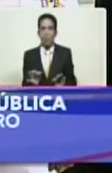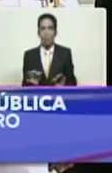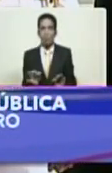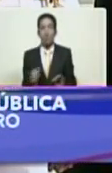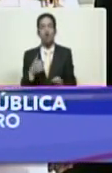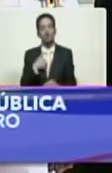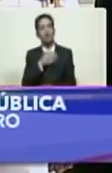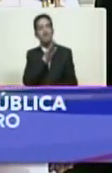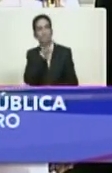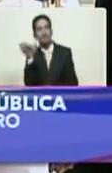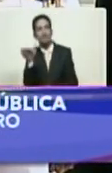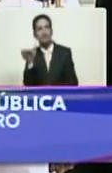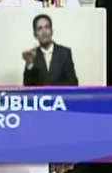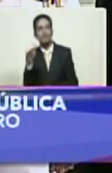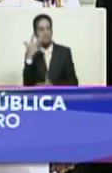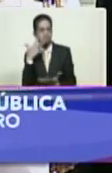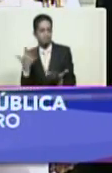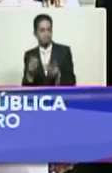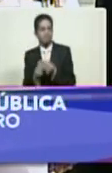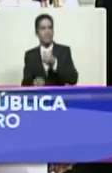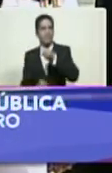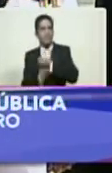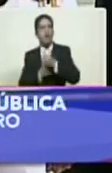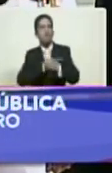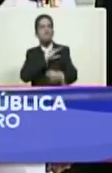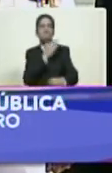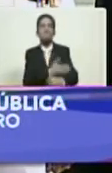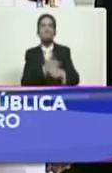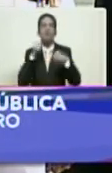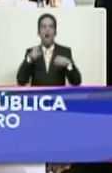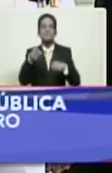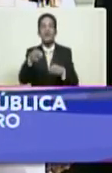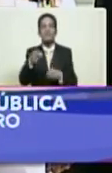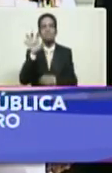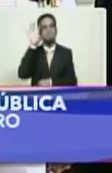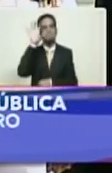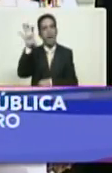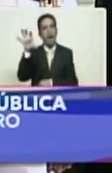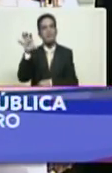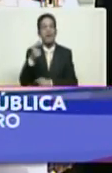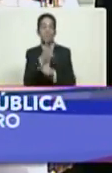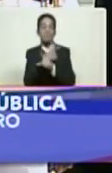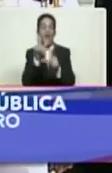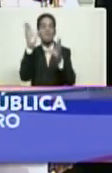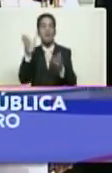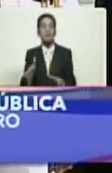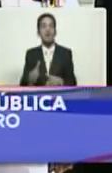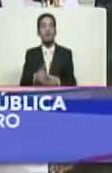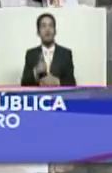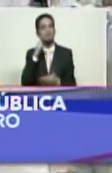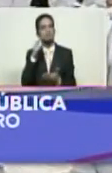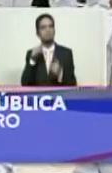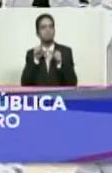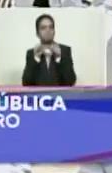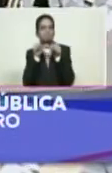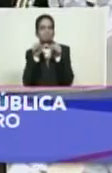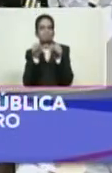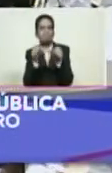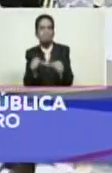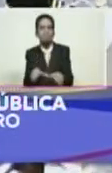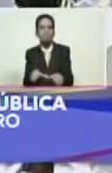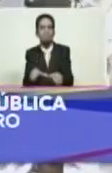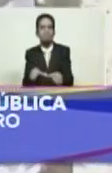voy con la fuerza moral de esta patria de libertadores para continuar